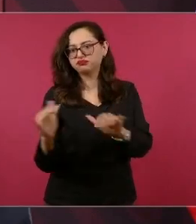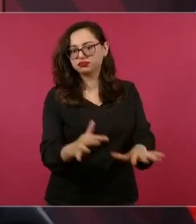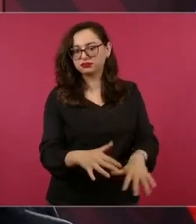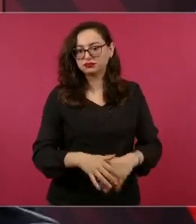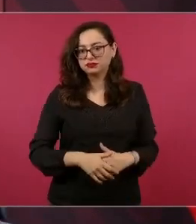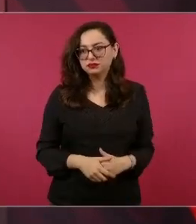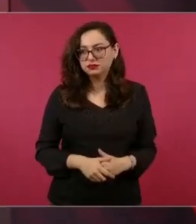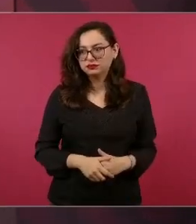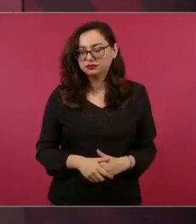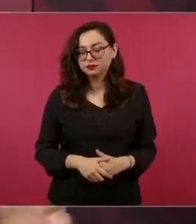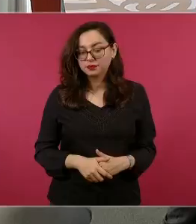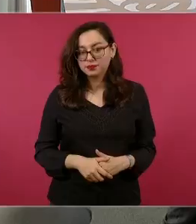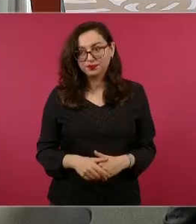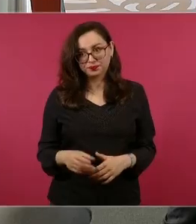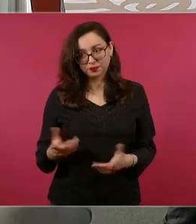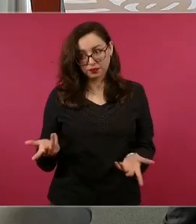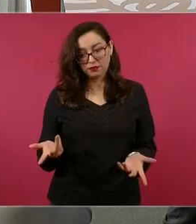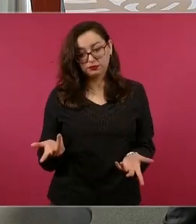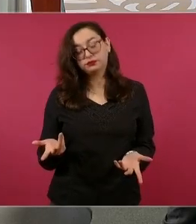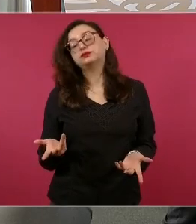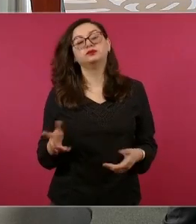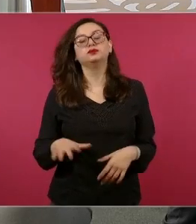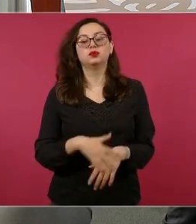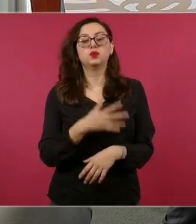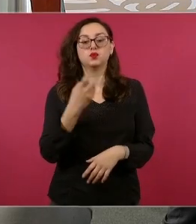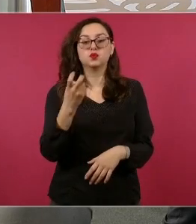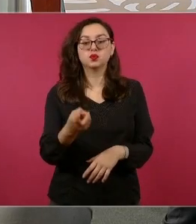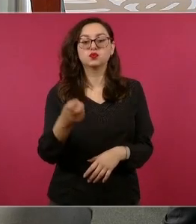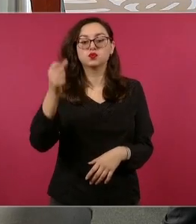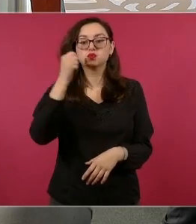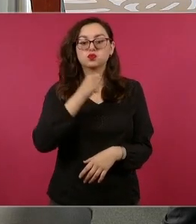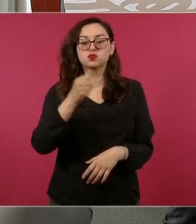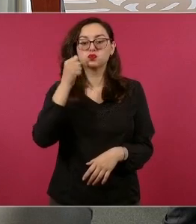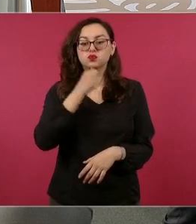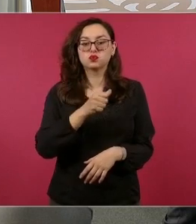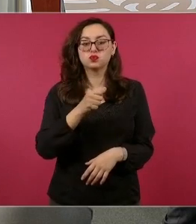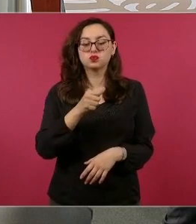Por eso, desde el principio se decidió